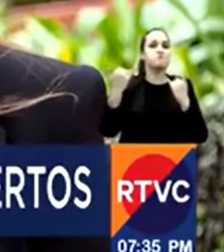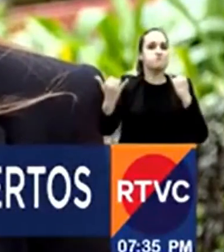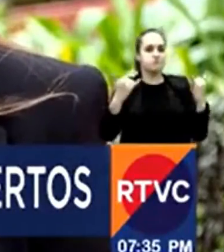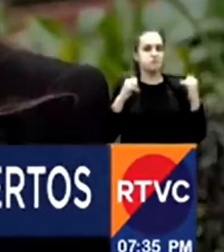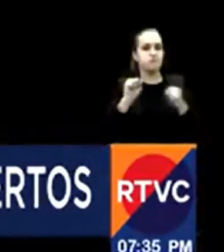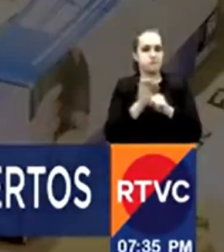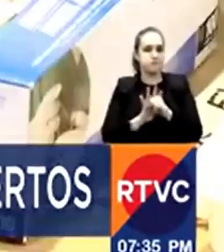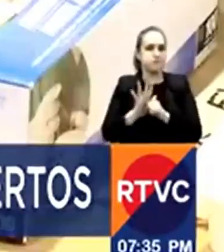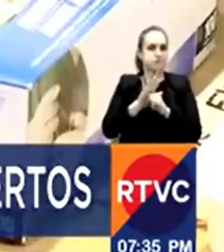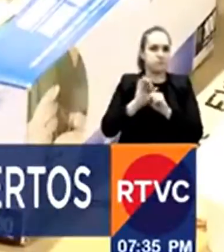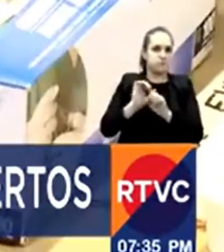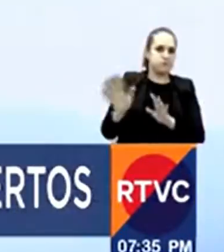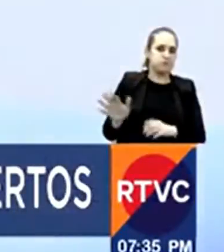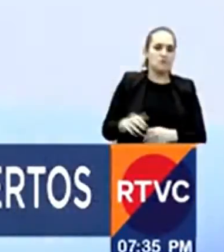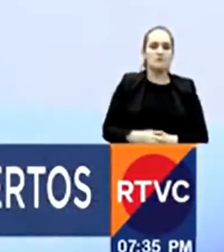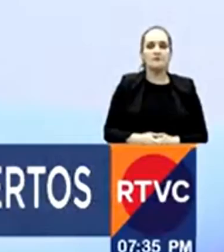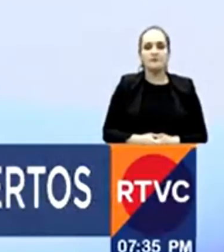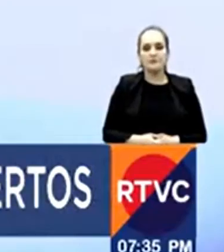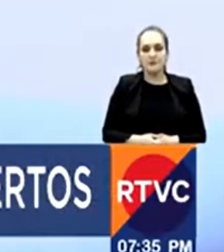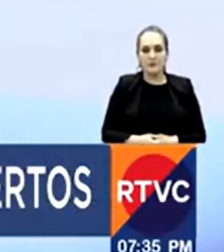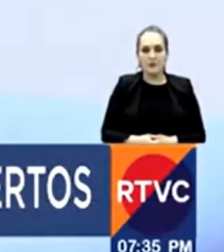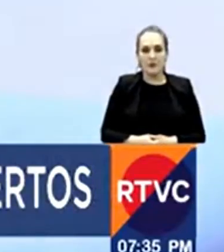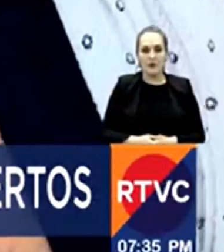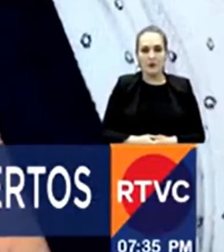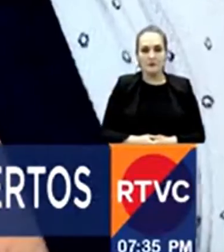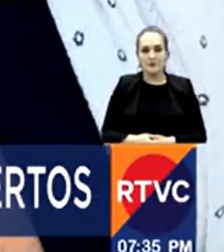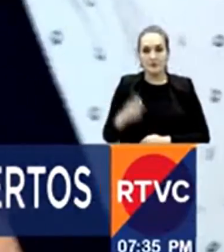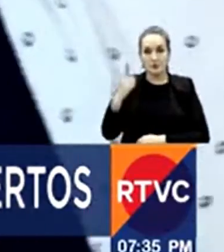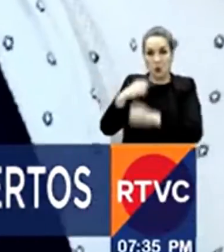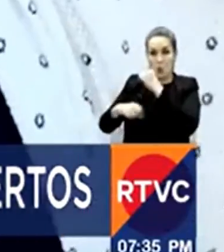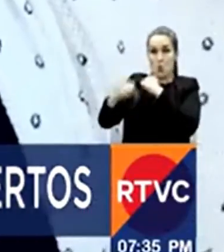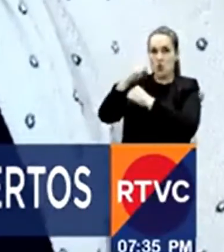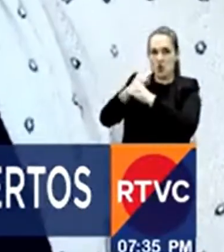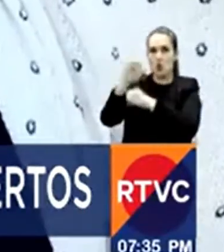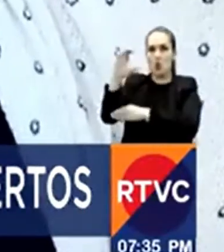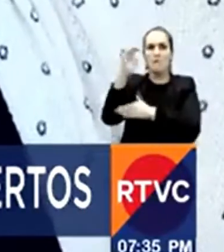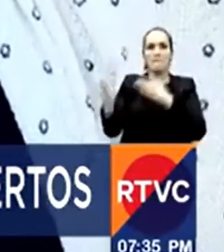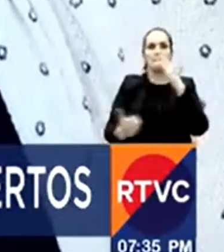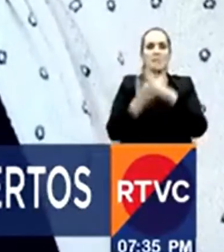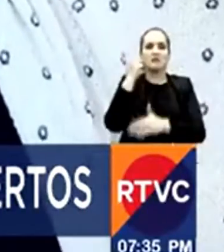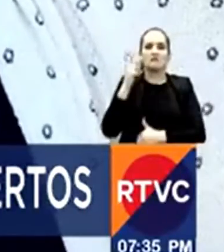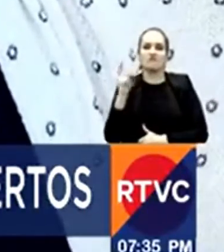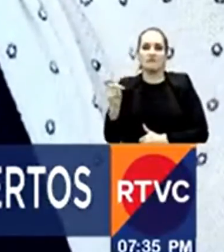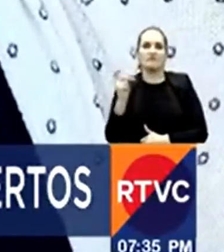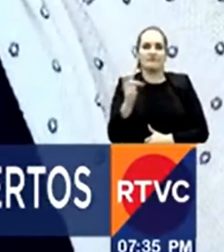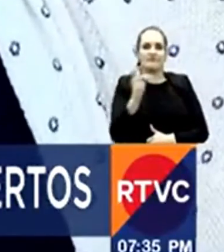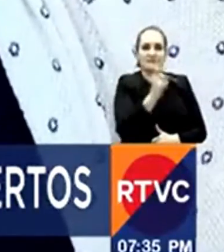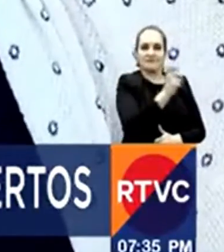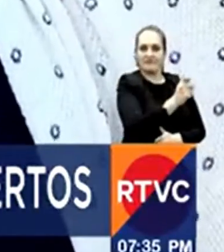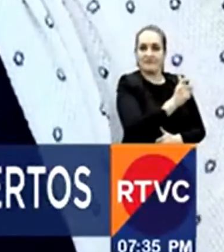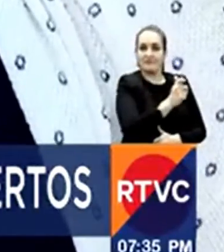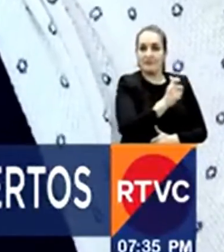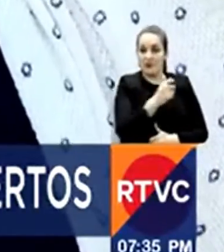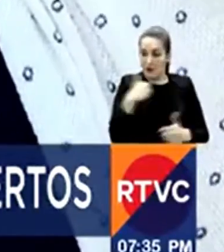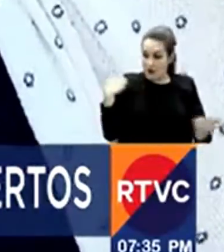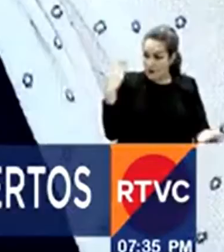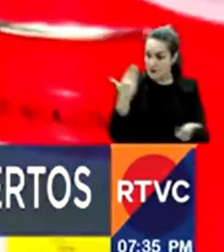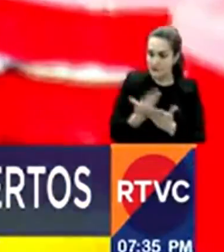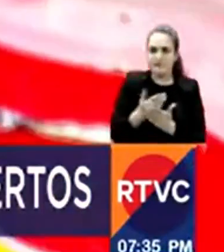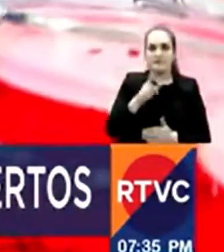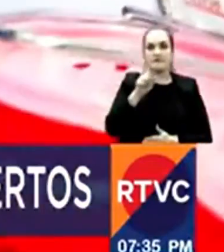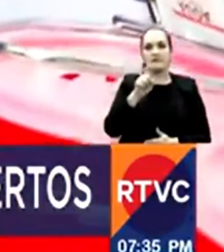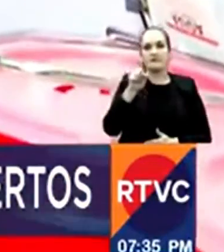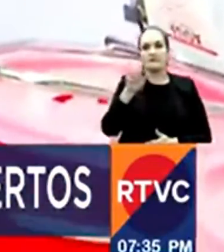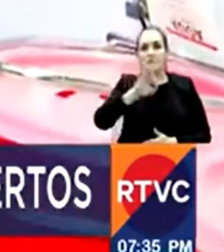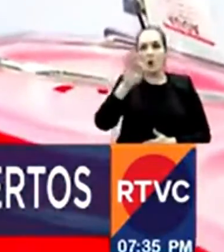circulando muy activamente. Desde hace más de un año, Colombia inició el Plan Nacional de Vacunación. A la fecha, el 66% de los